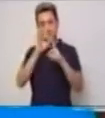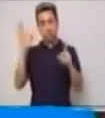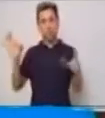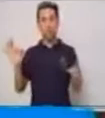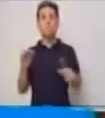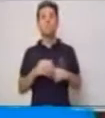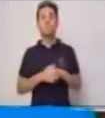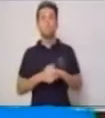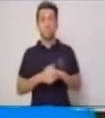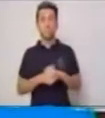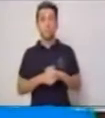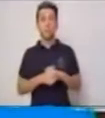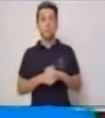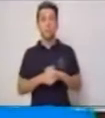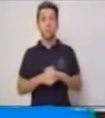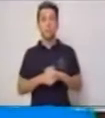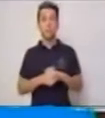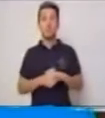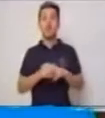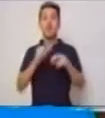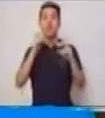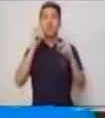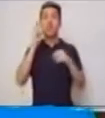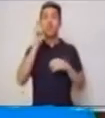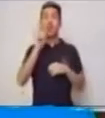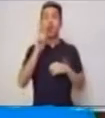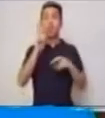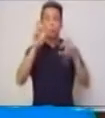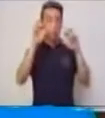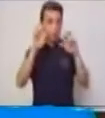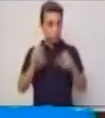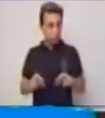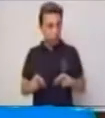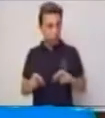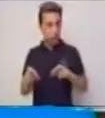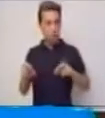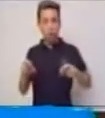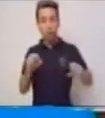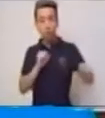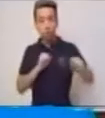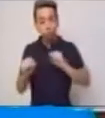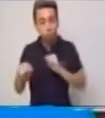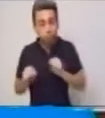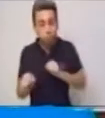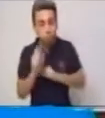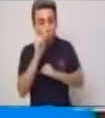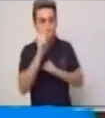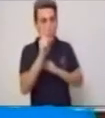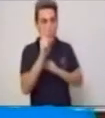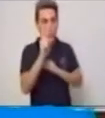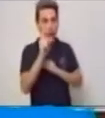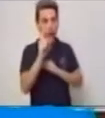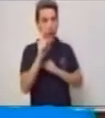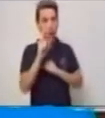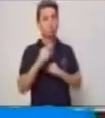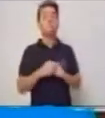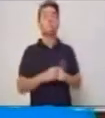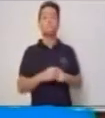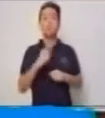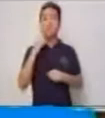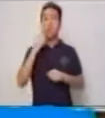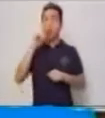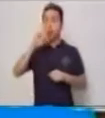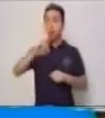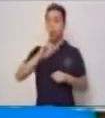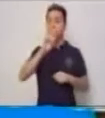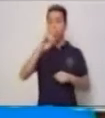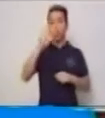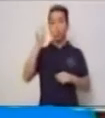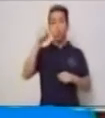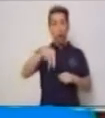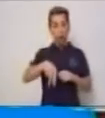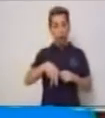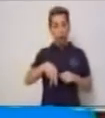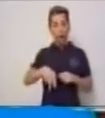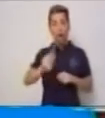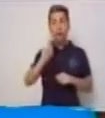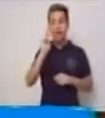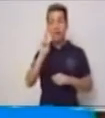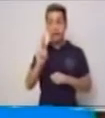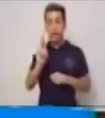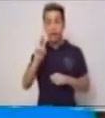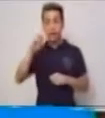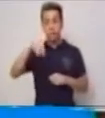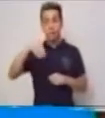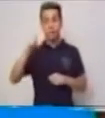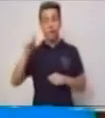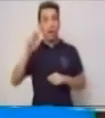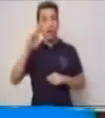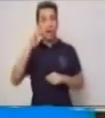Decíamos que son dos personas haciendo una acción. Juan y María. Dos personas realizando una